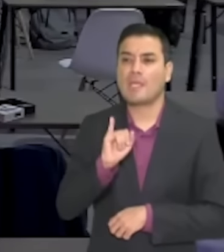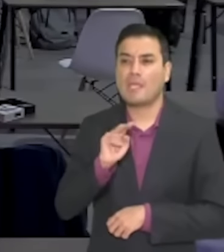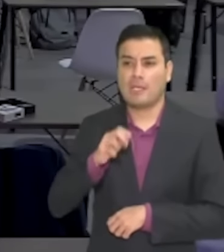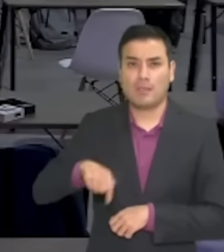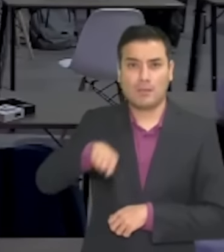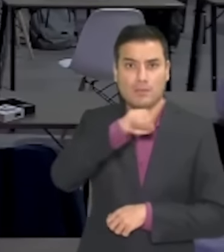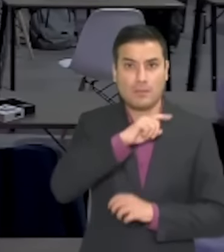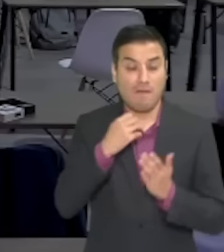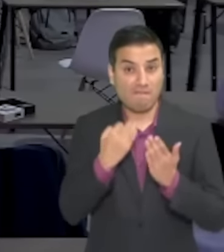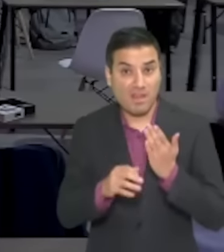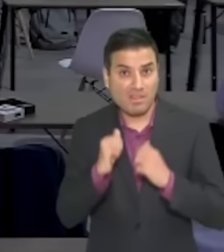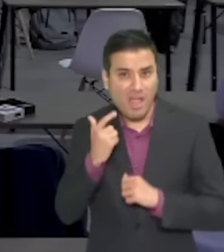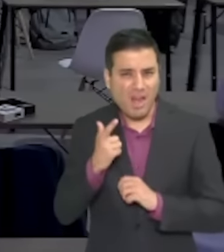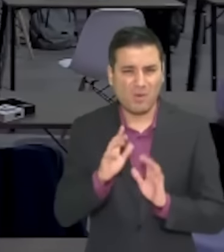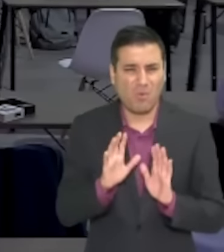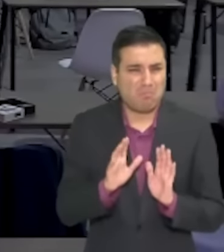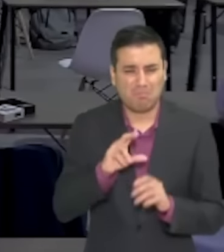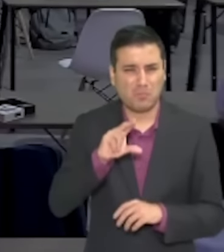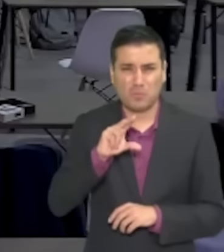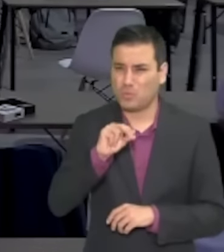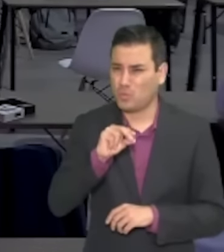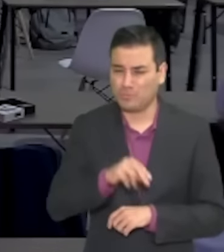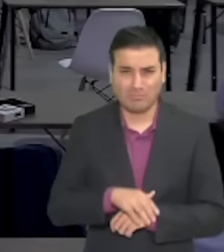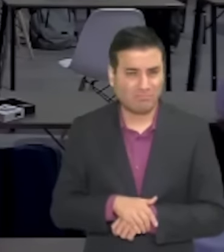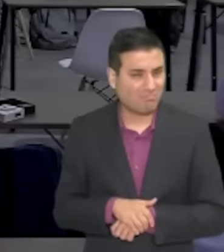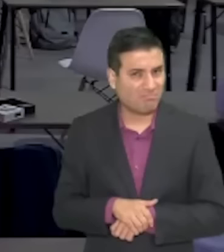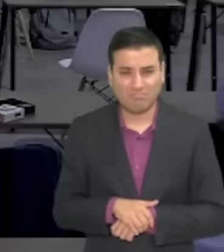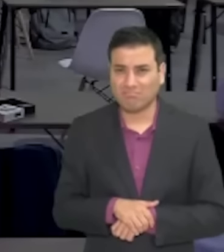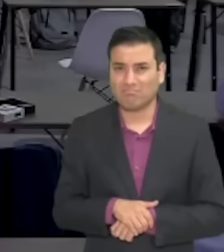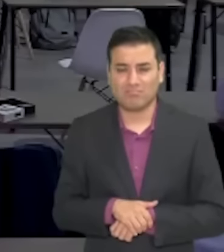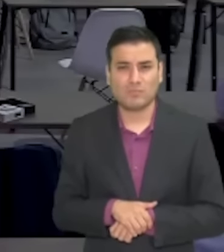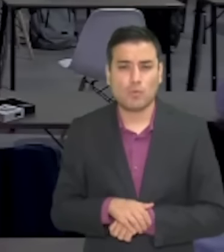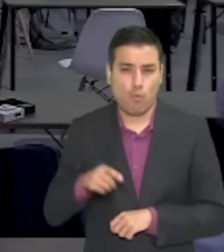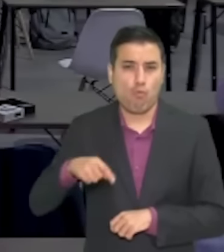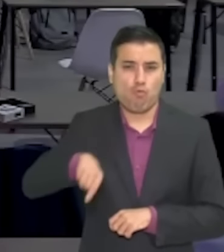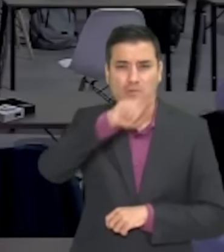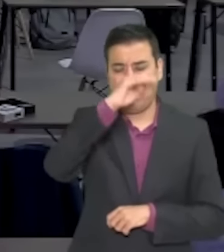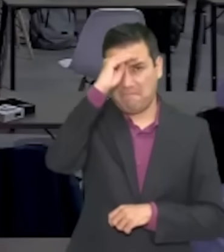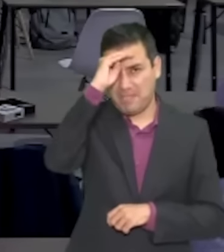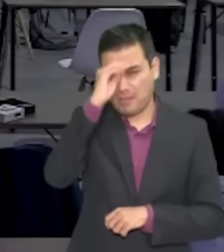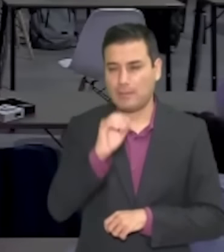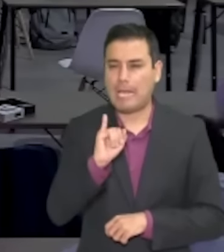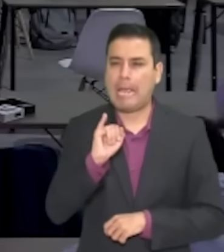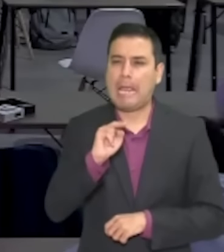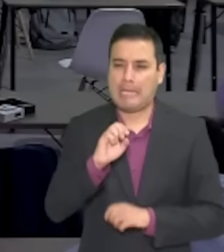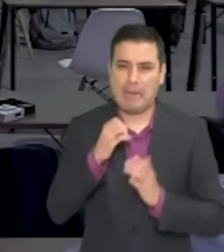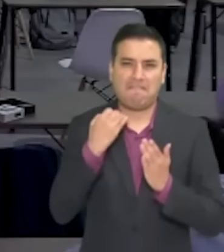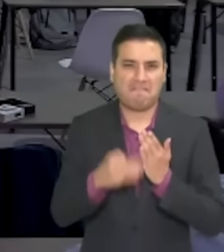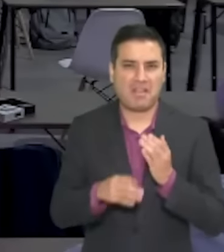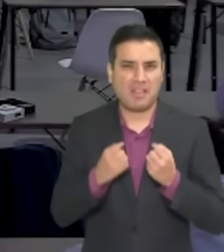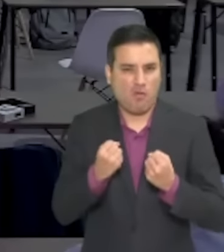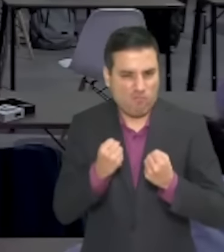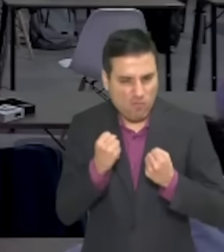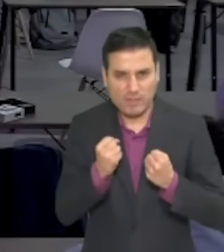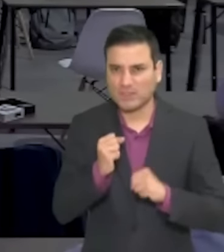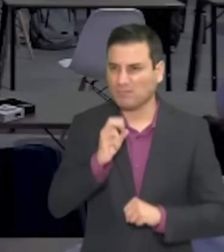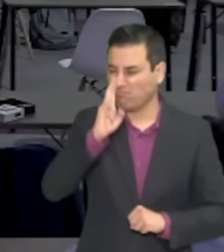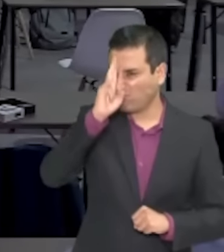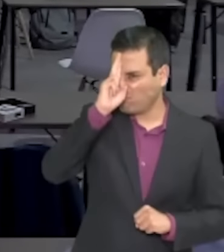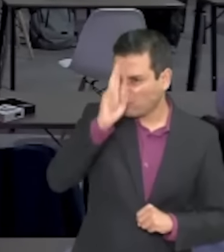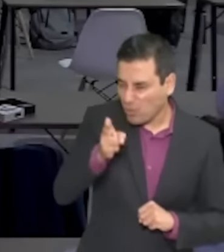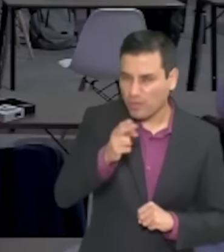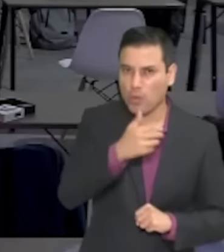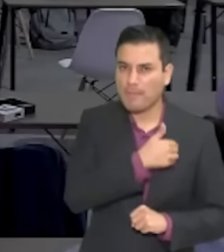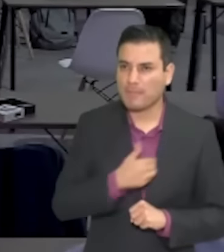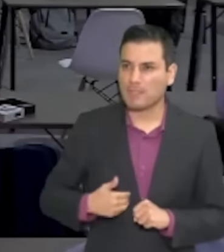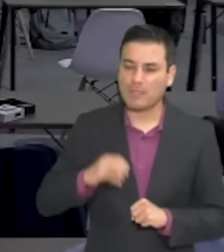de sus materias. Yo creo que crear esta percepción de que al INE le falta fuerza para prohibir o para